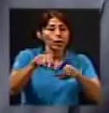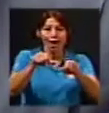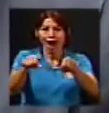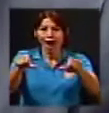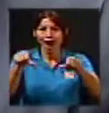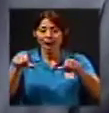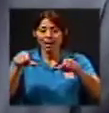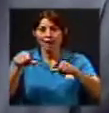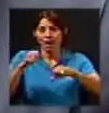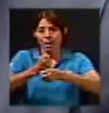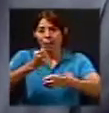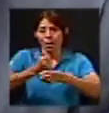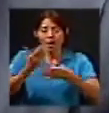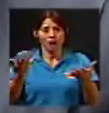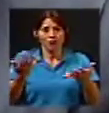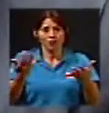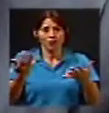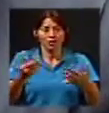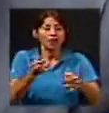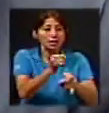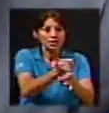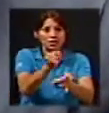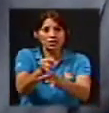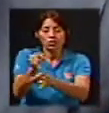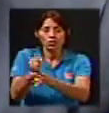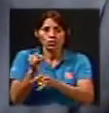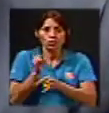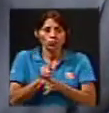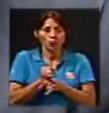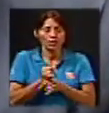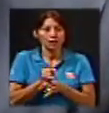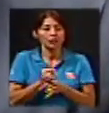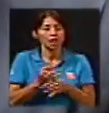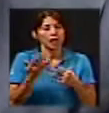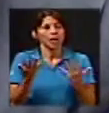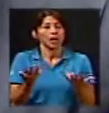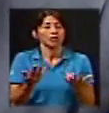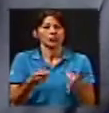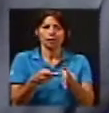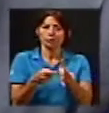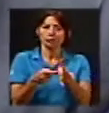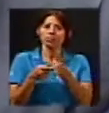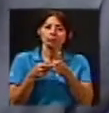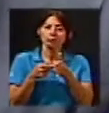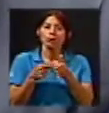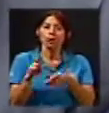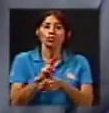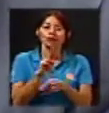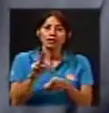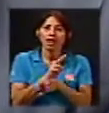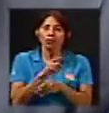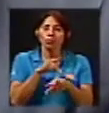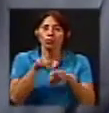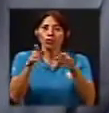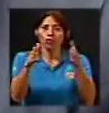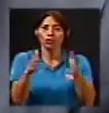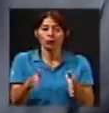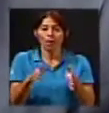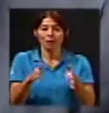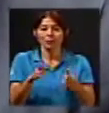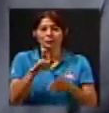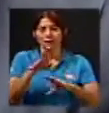las instituciones están utilizando en su gran mayoría profesionales de la área de ciencias